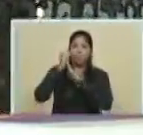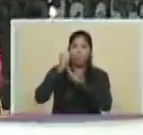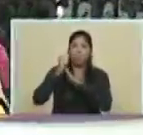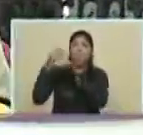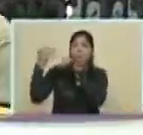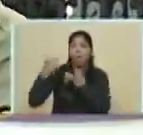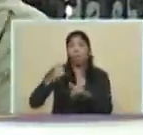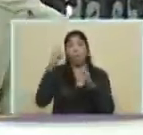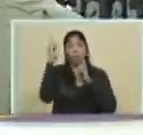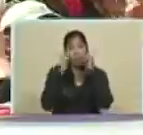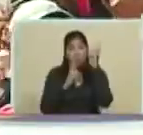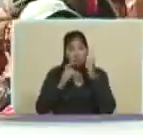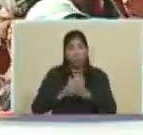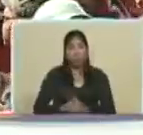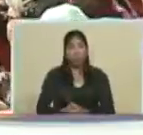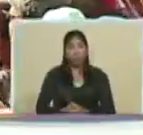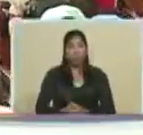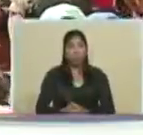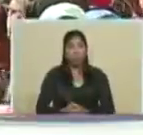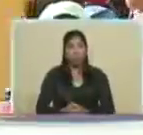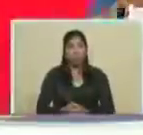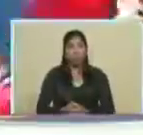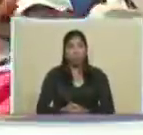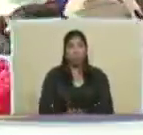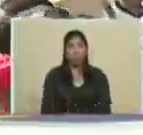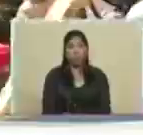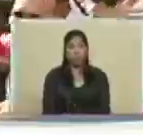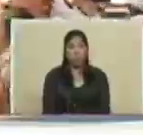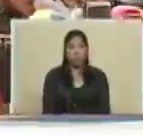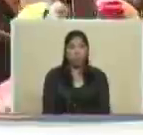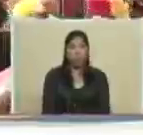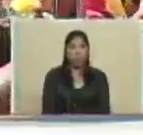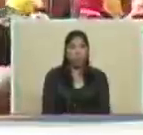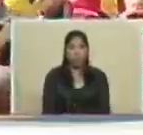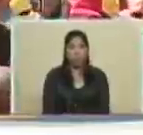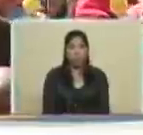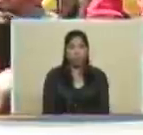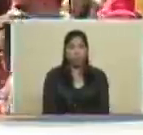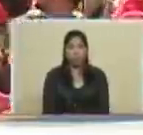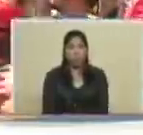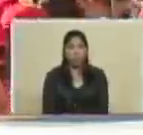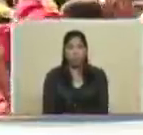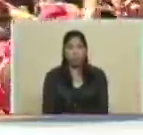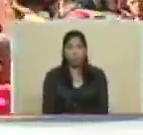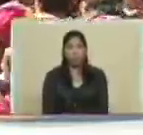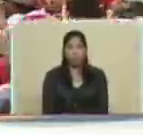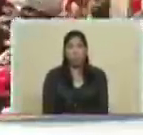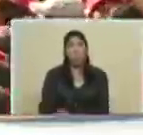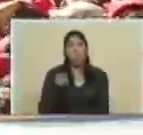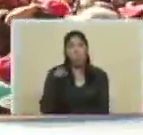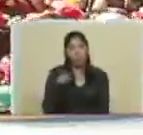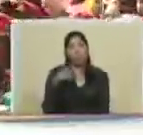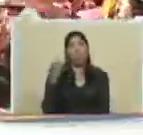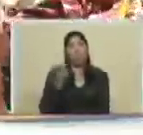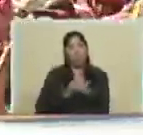hijo de Chávez. Esa es la